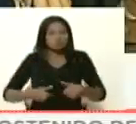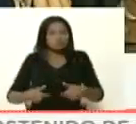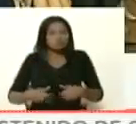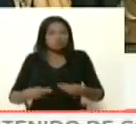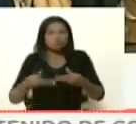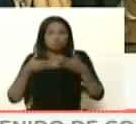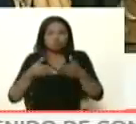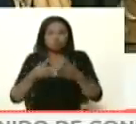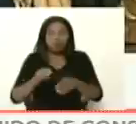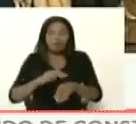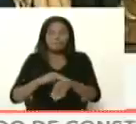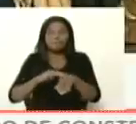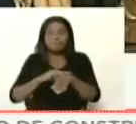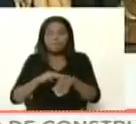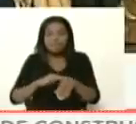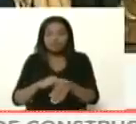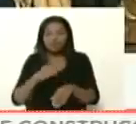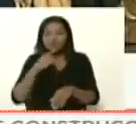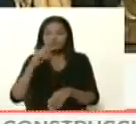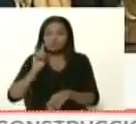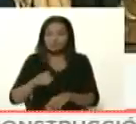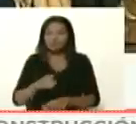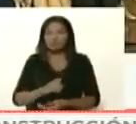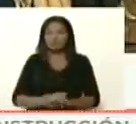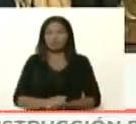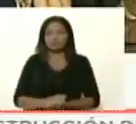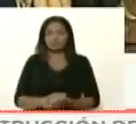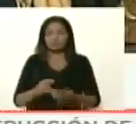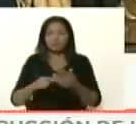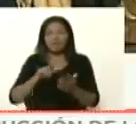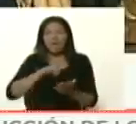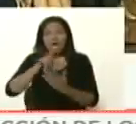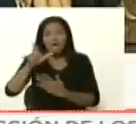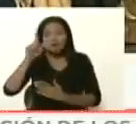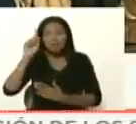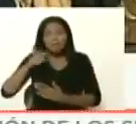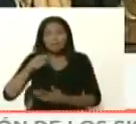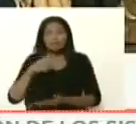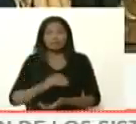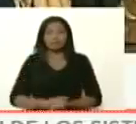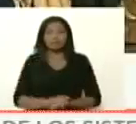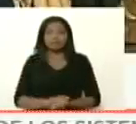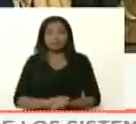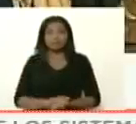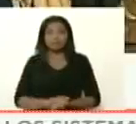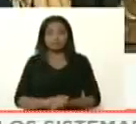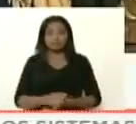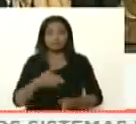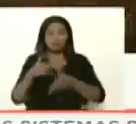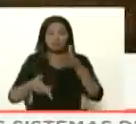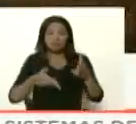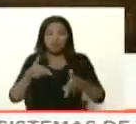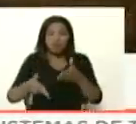el ministro Reverol, el aéreo y